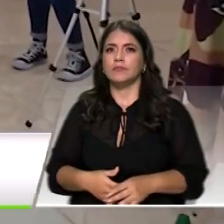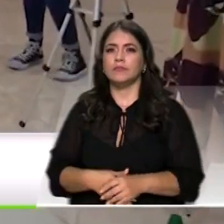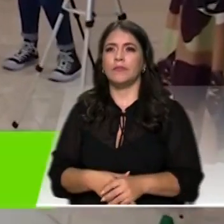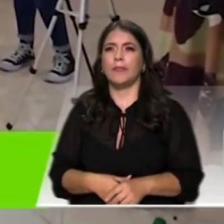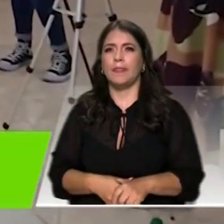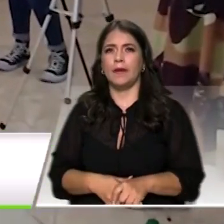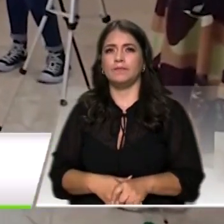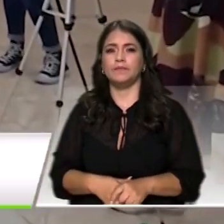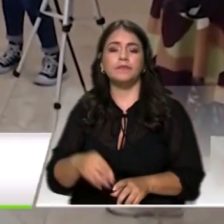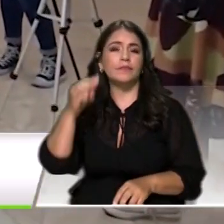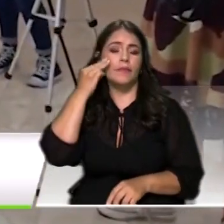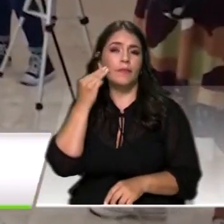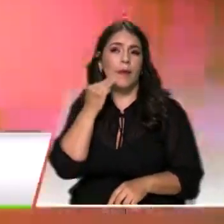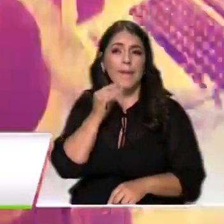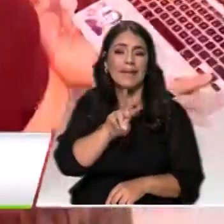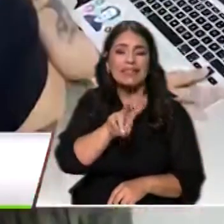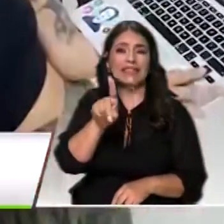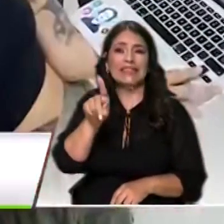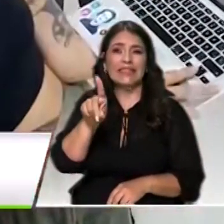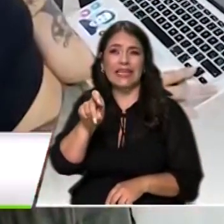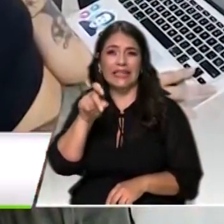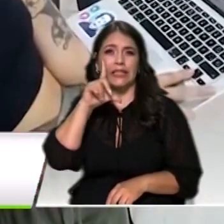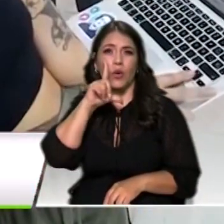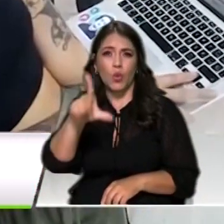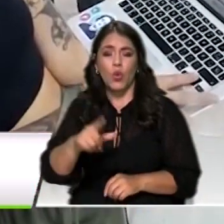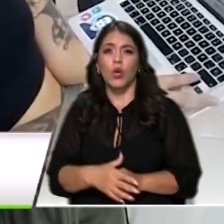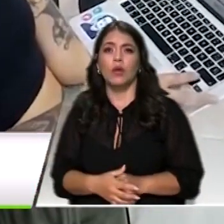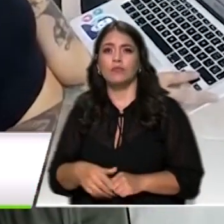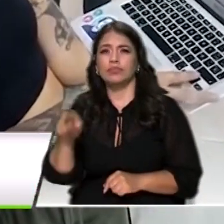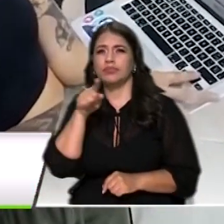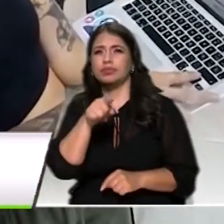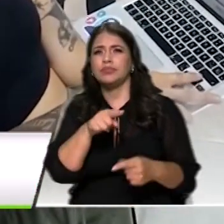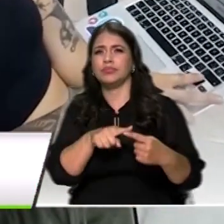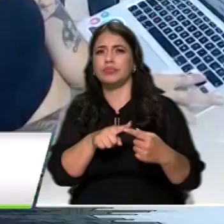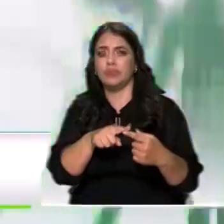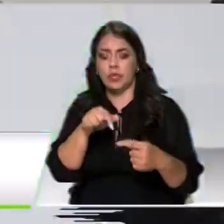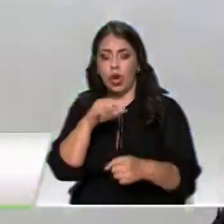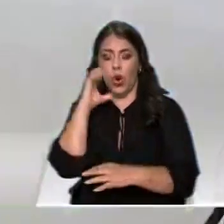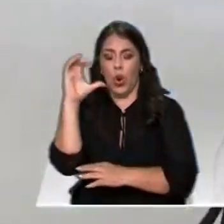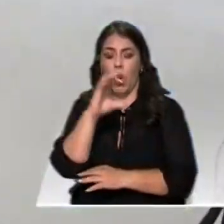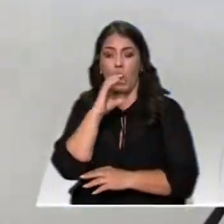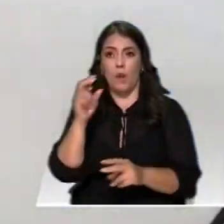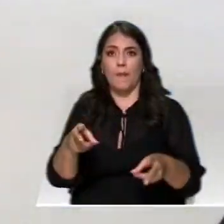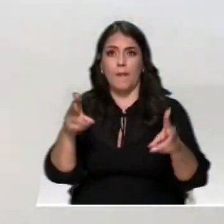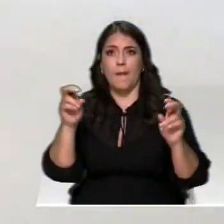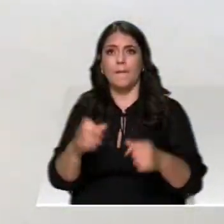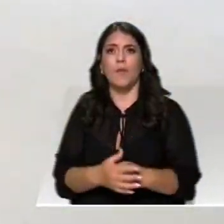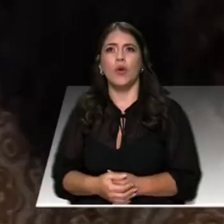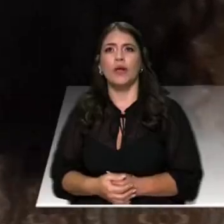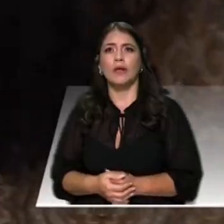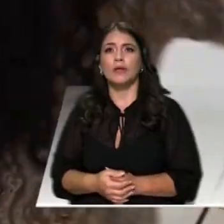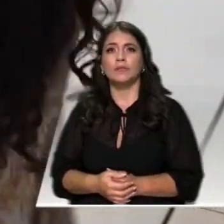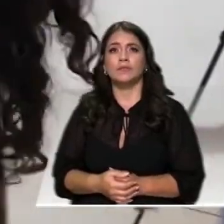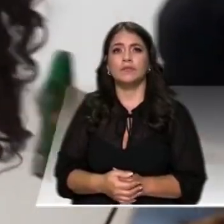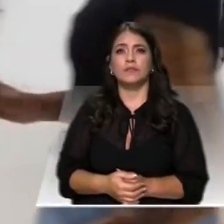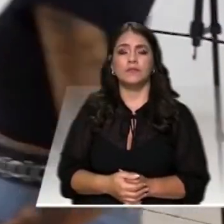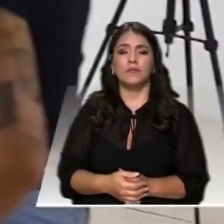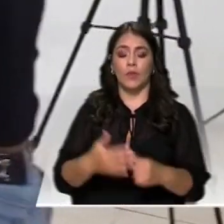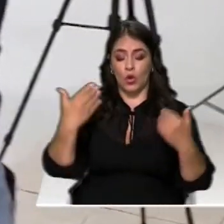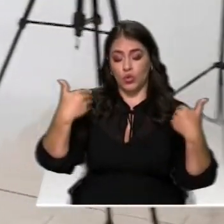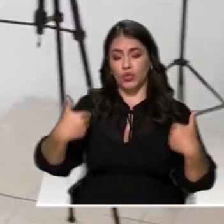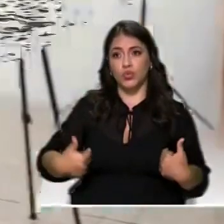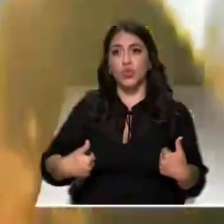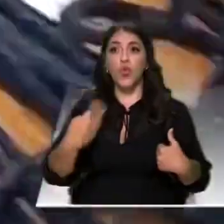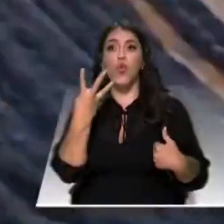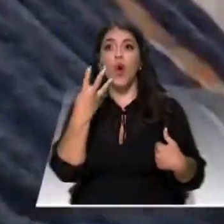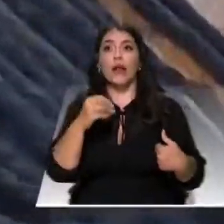Este martes 26 de julio se llevará a cabo la pasarela Huellas en Colombia Moda, evento donde a partir de 40 atuendos se